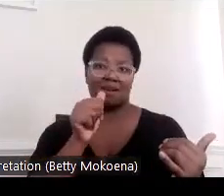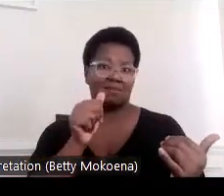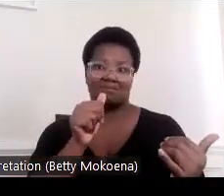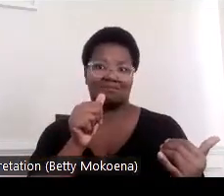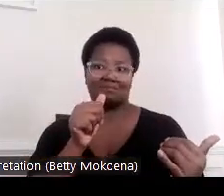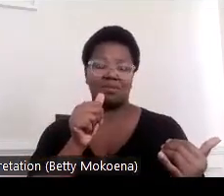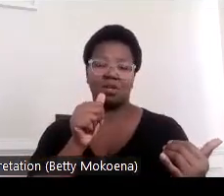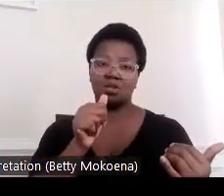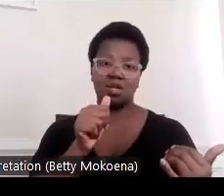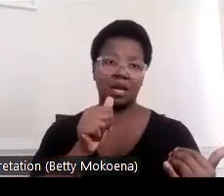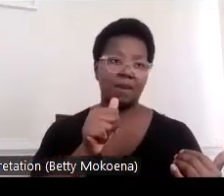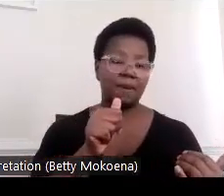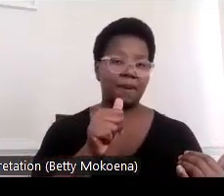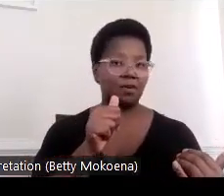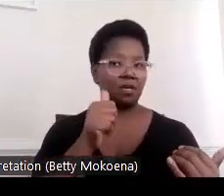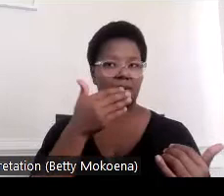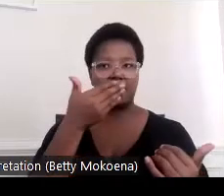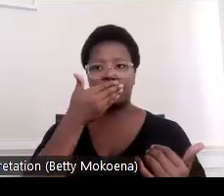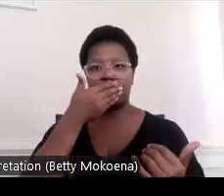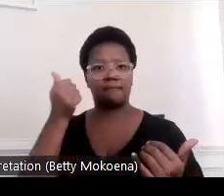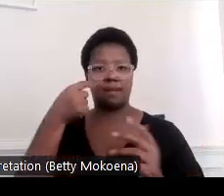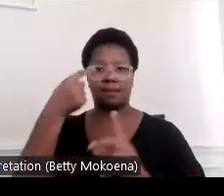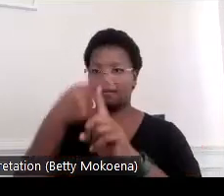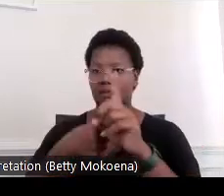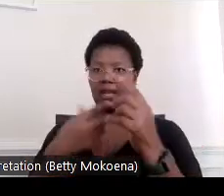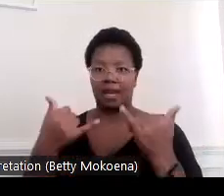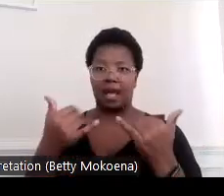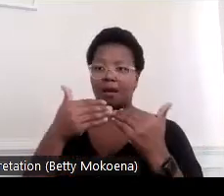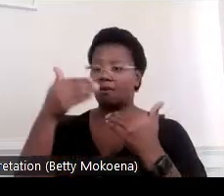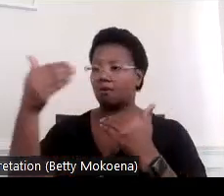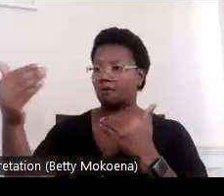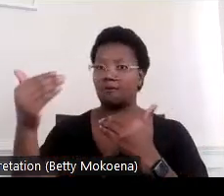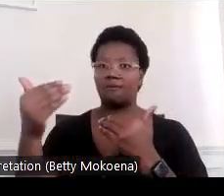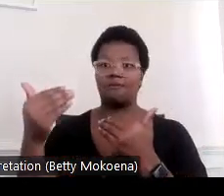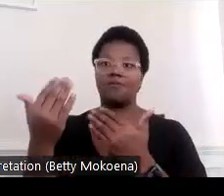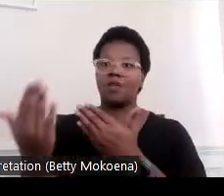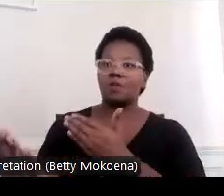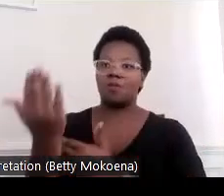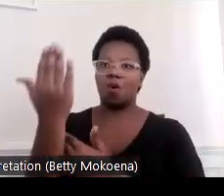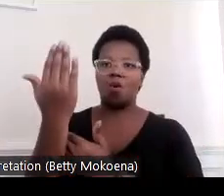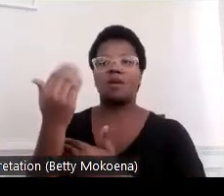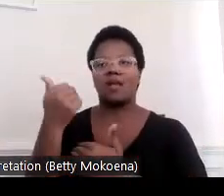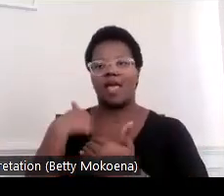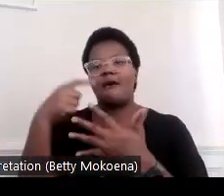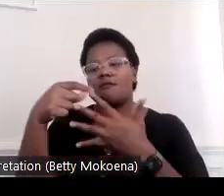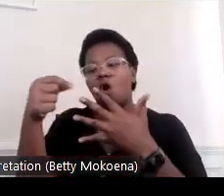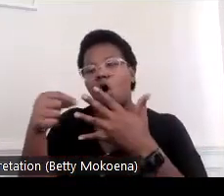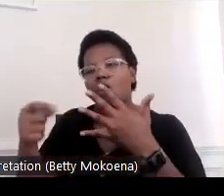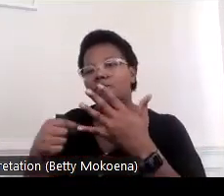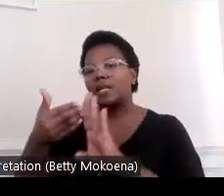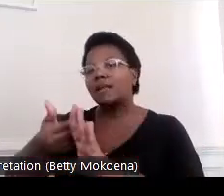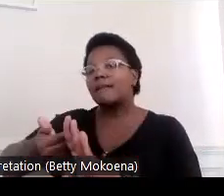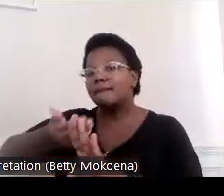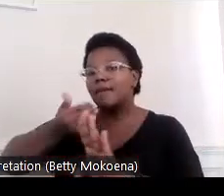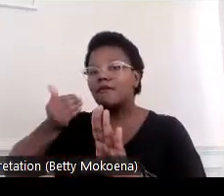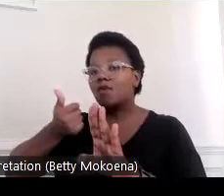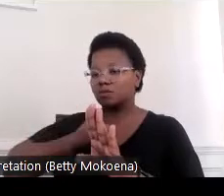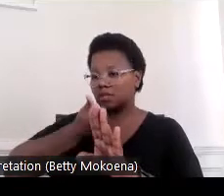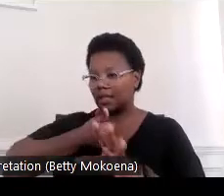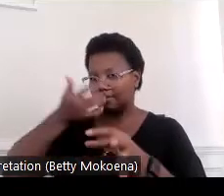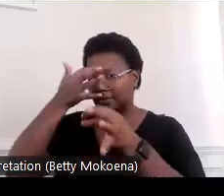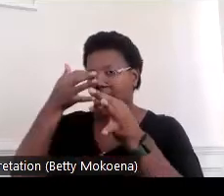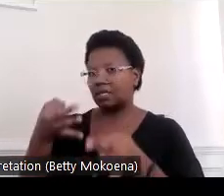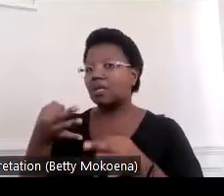no tenga ningún interés en deportes Tal vez no sea el mejor lugar para ellas verdad Entonces realmente explorar las diferentes opciones